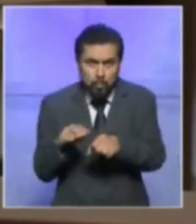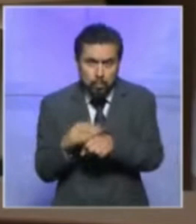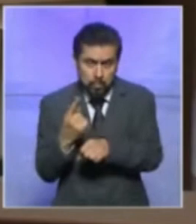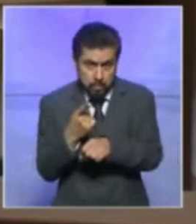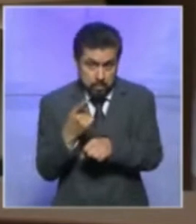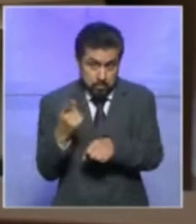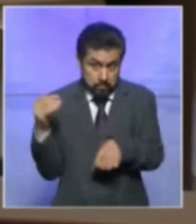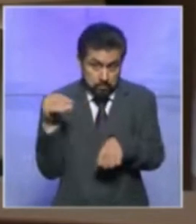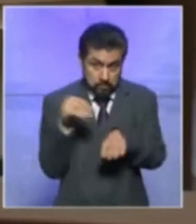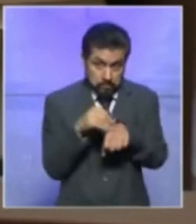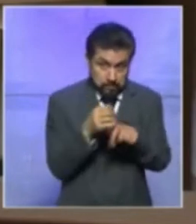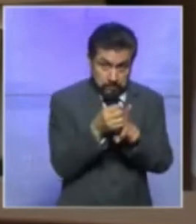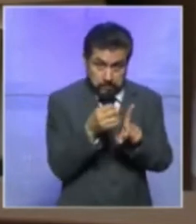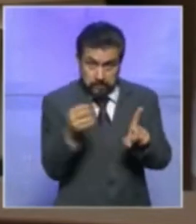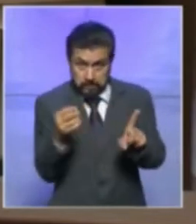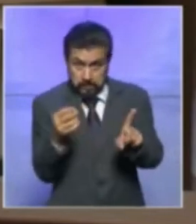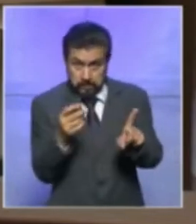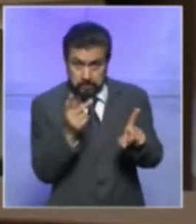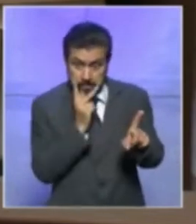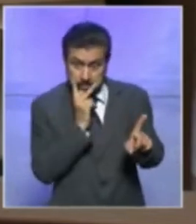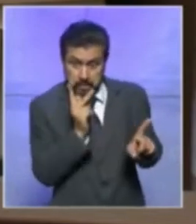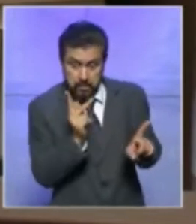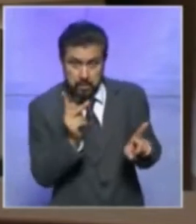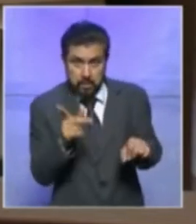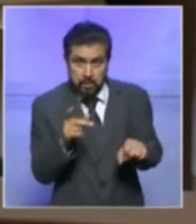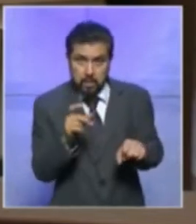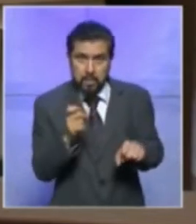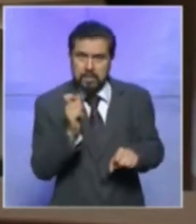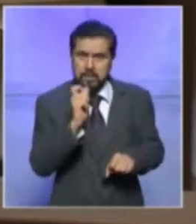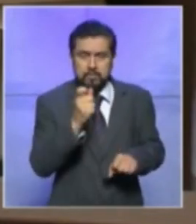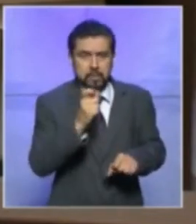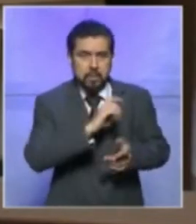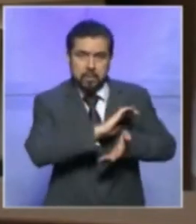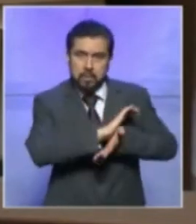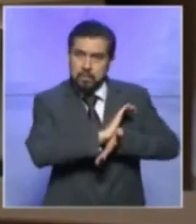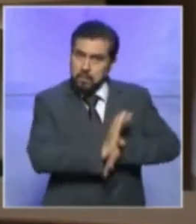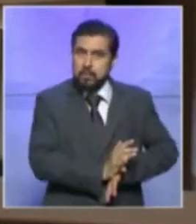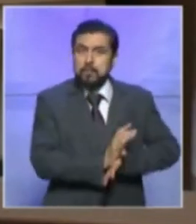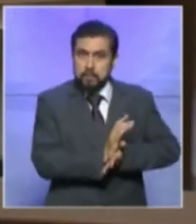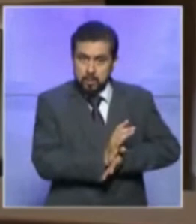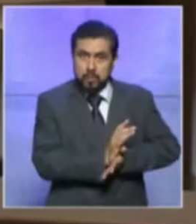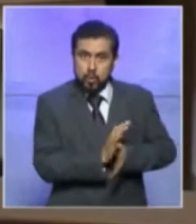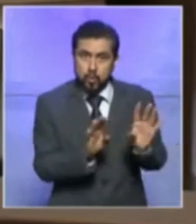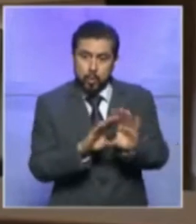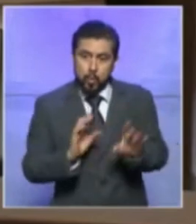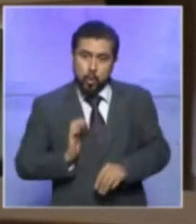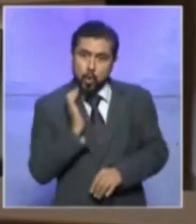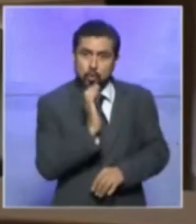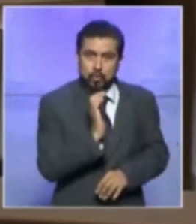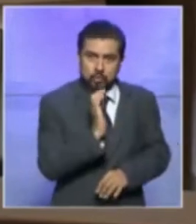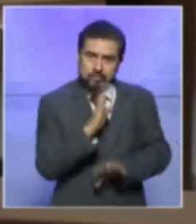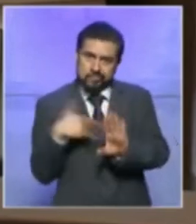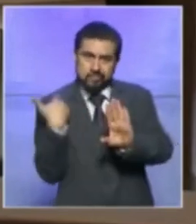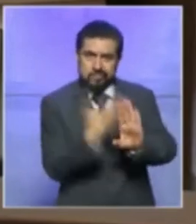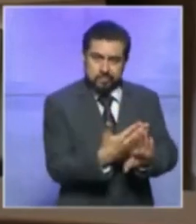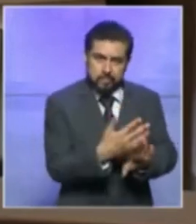es materia electoral, ya que la expresión, aunque despectiva y peyorativa y discriminatoria, no impacta en el proceso